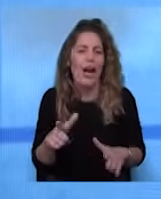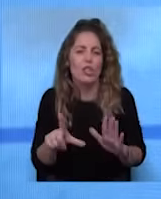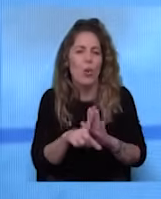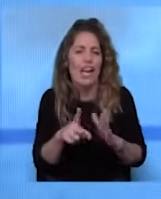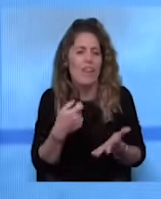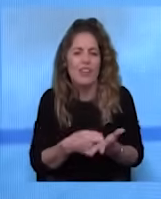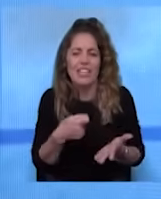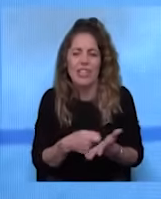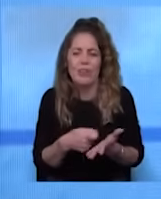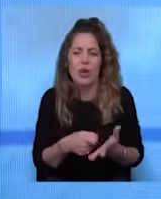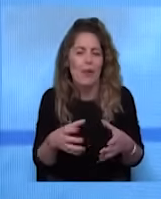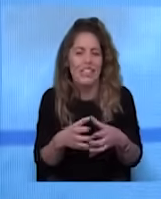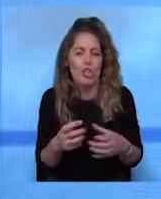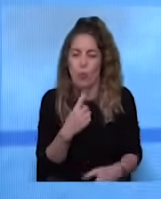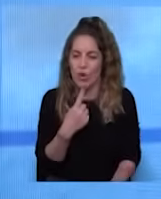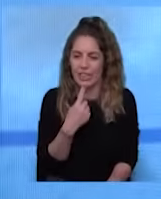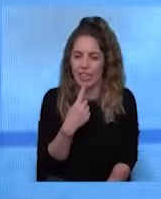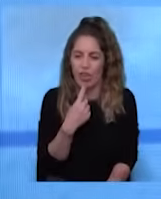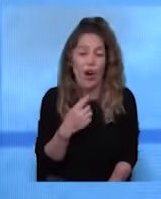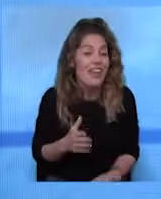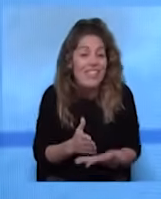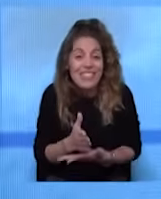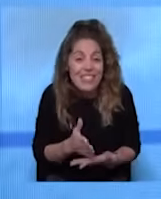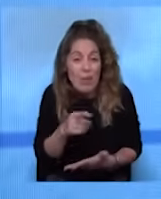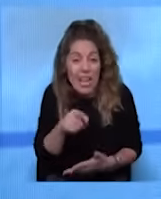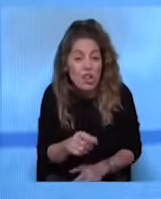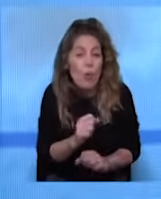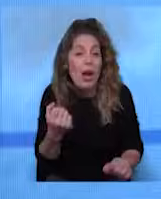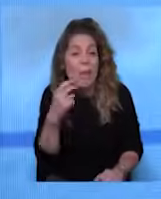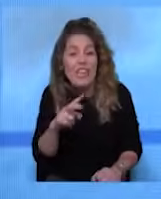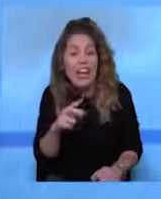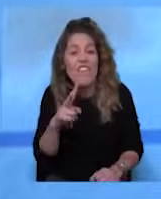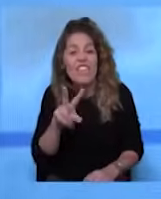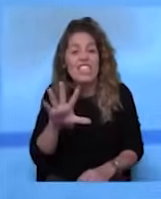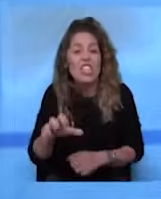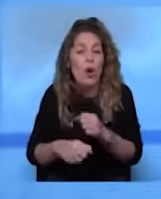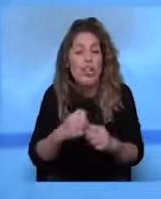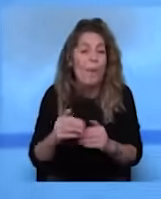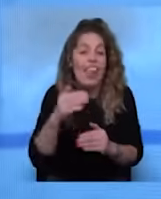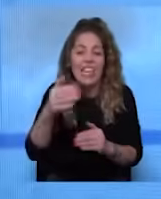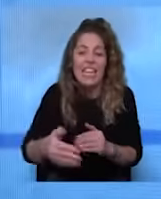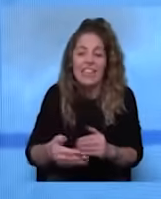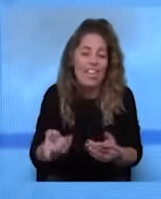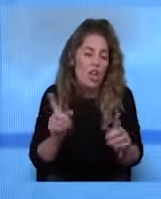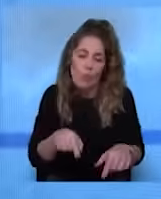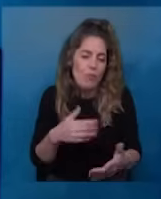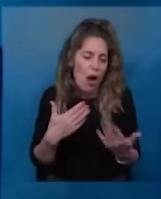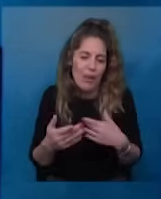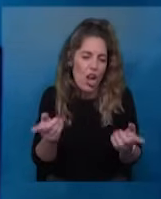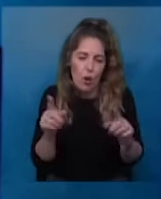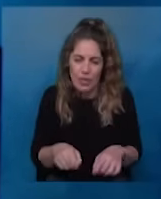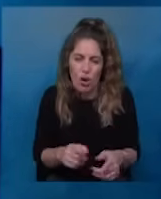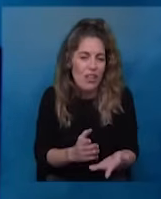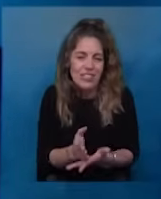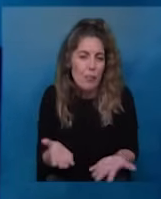fin de financiamiento de los partidos políticos y siempre que esto lo puedes mirar dentro de 25 años y vamos a estar hablando mismo así